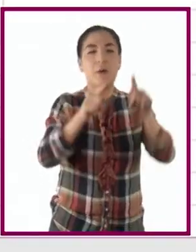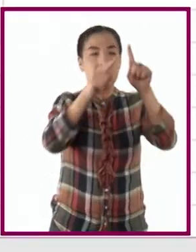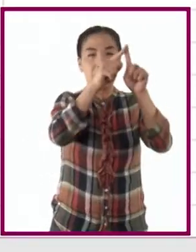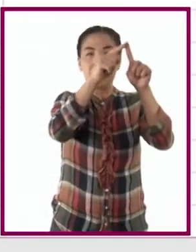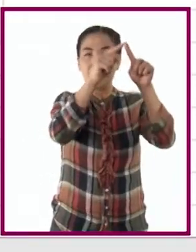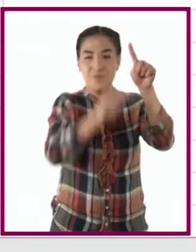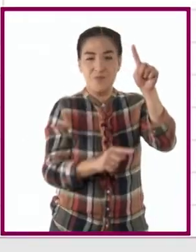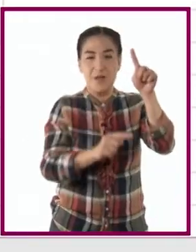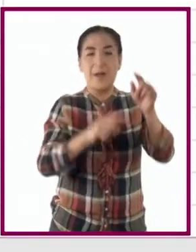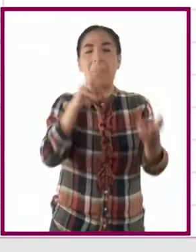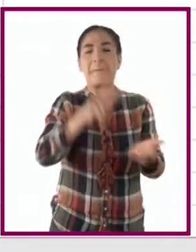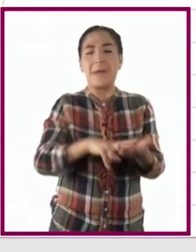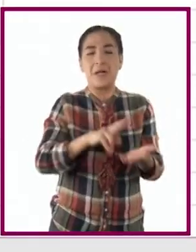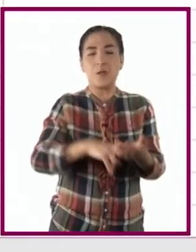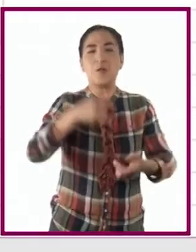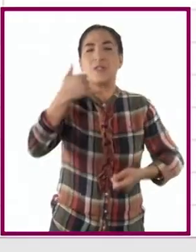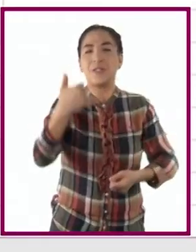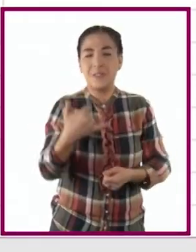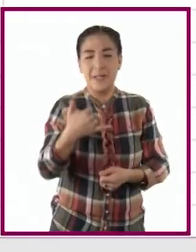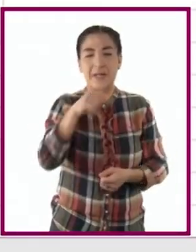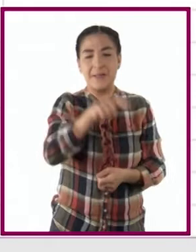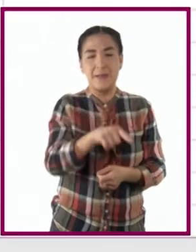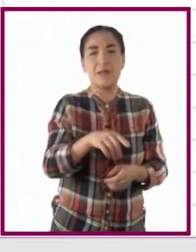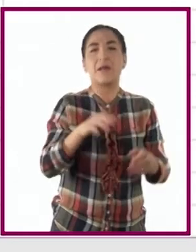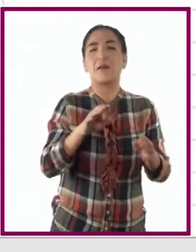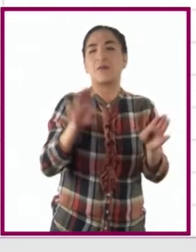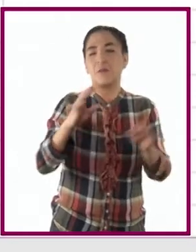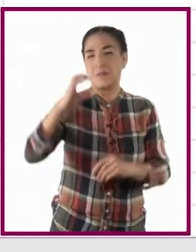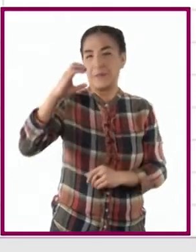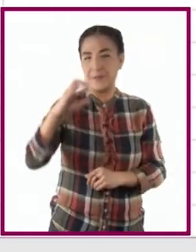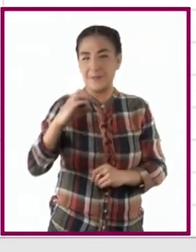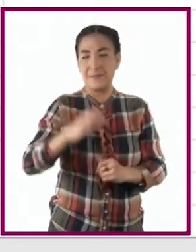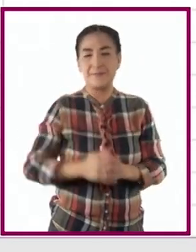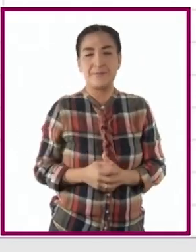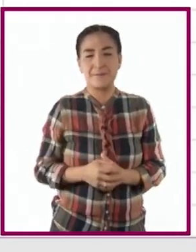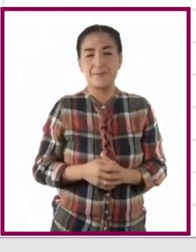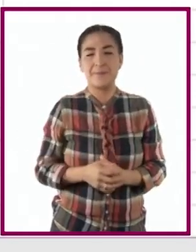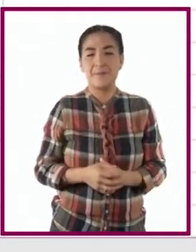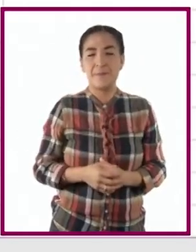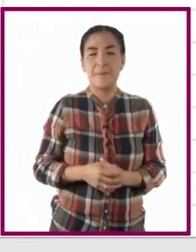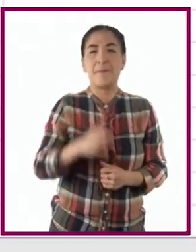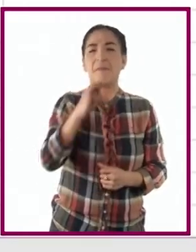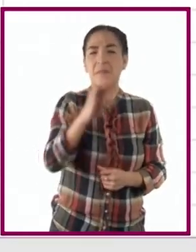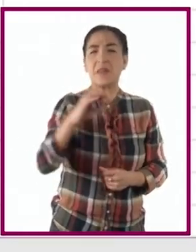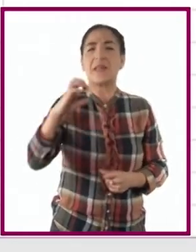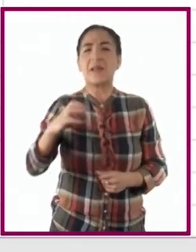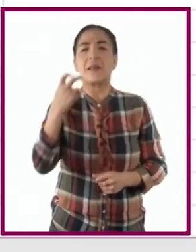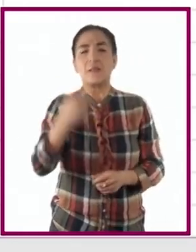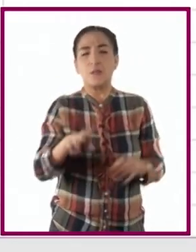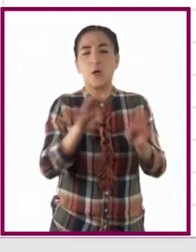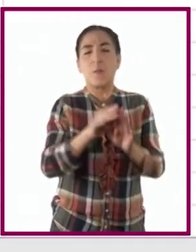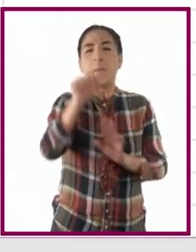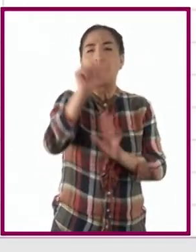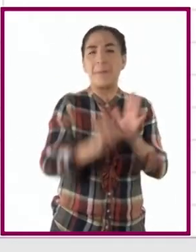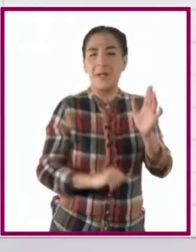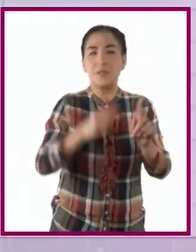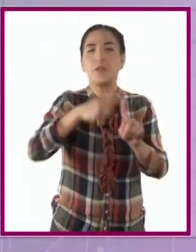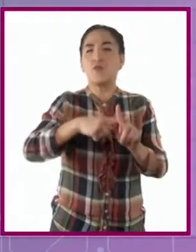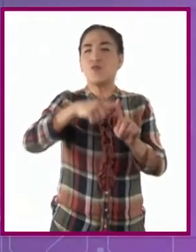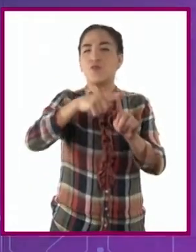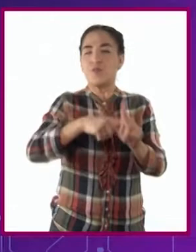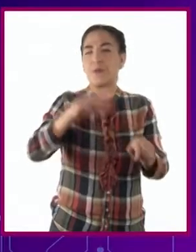es decir, las temperaturas promedio en grados centígrados, haciendo corresponder cada mes y su temperatura